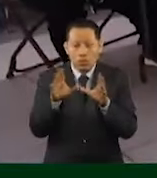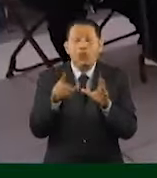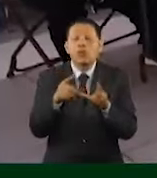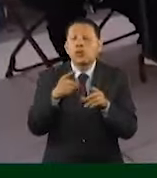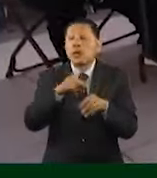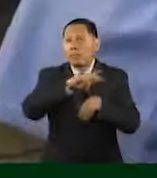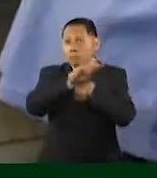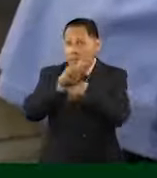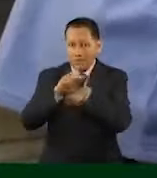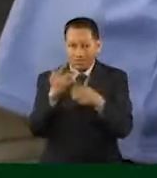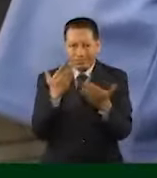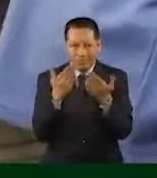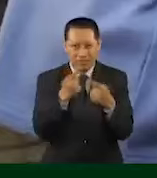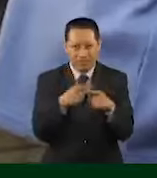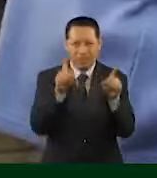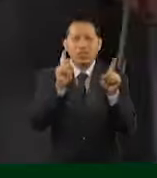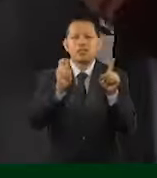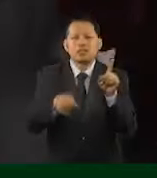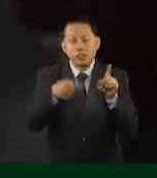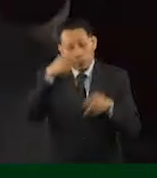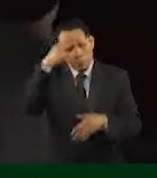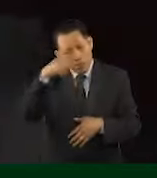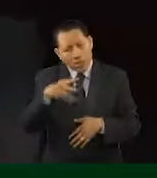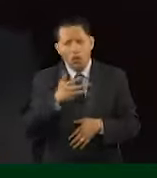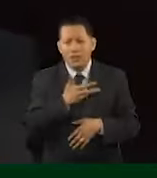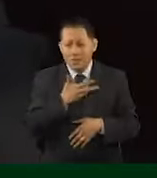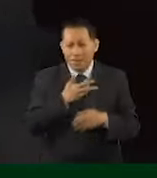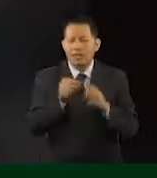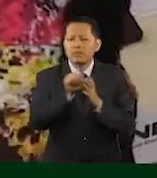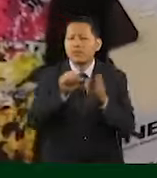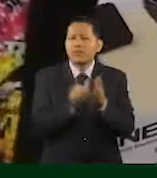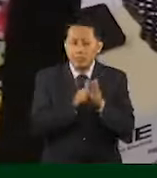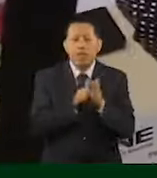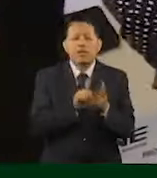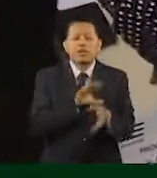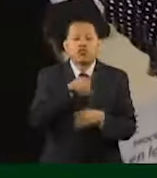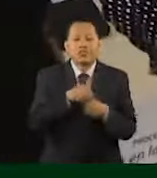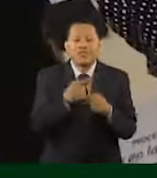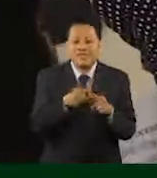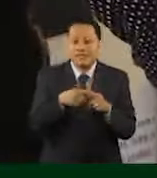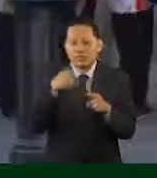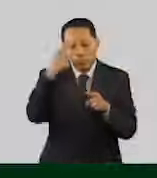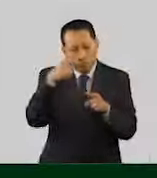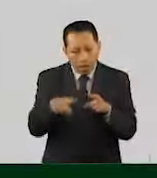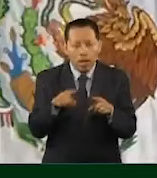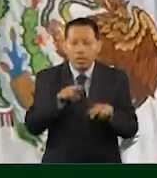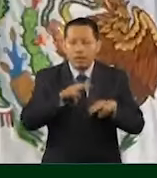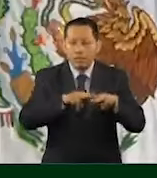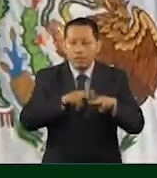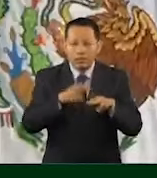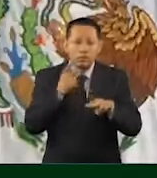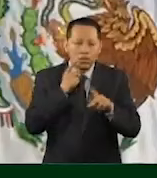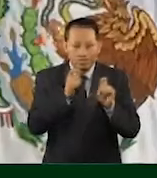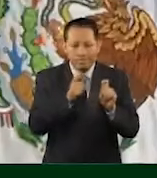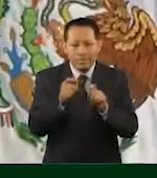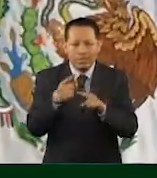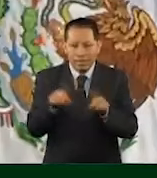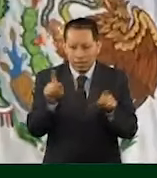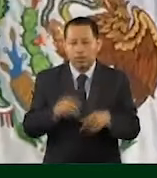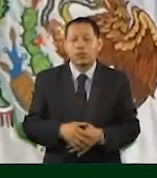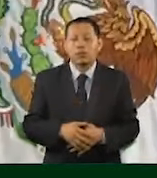países recordó que México tiene un sistema mixto para la asignación de curules pues ahora